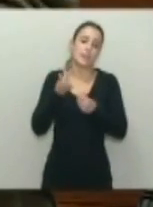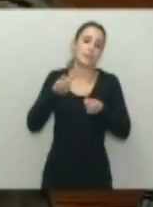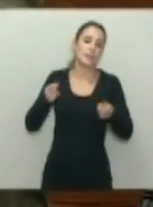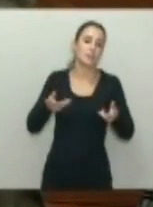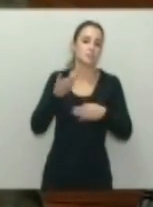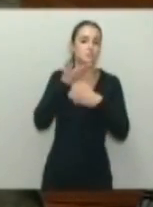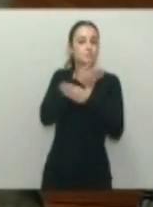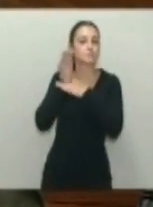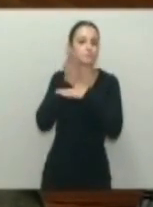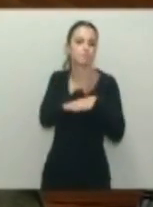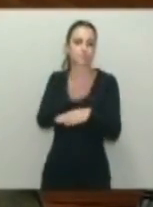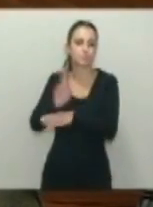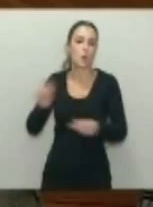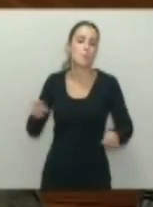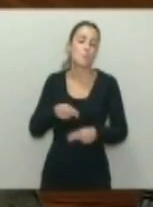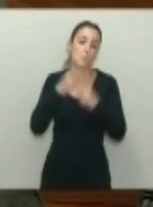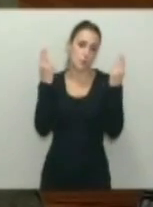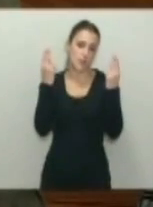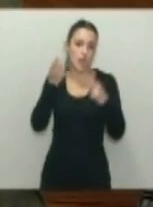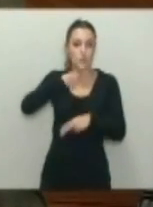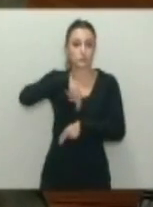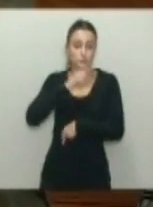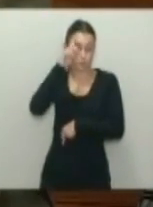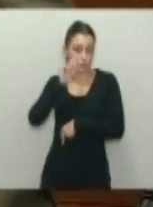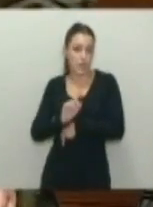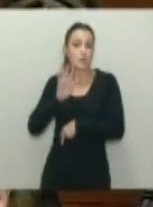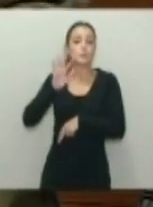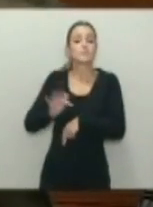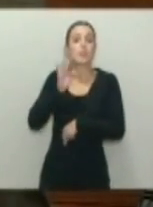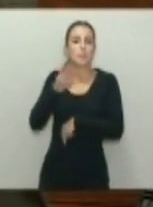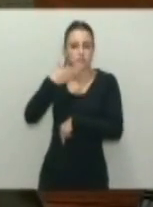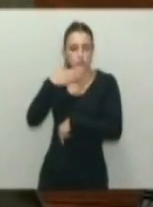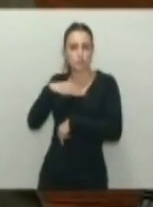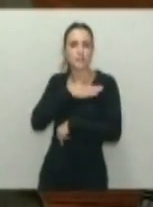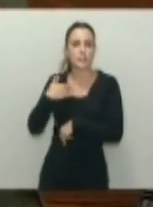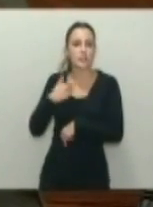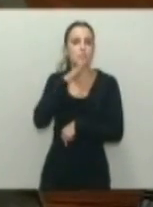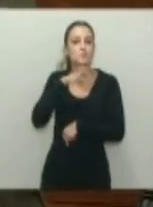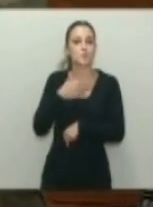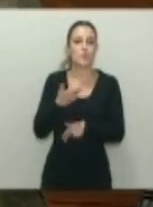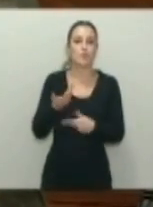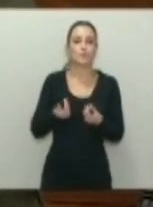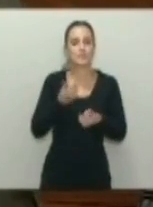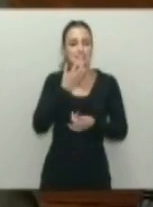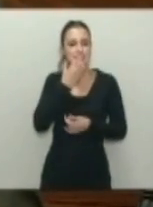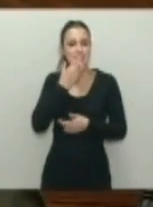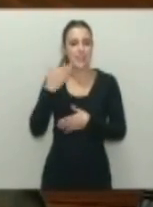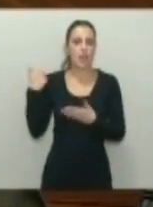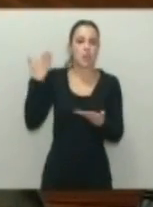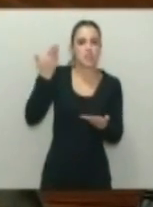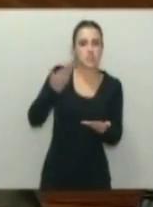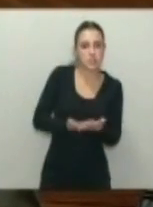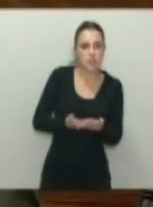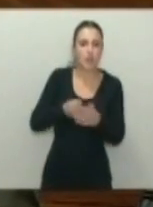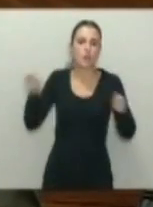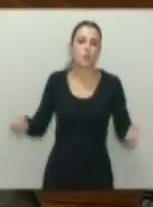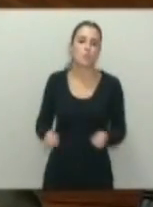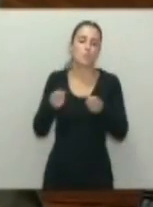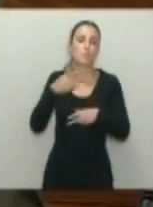pública, que no lo sabemos y nos gustaría conocerlo, porque mucho nos tememos que si a estas alturas ni siquiera se ha sacado la convocatoria